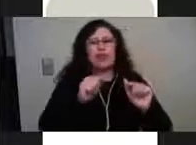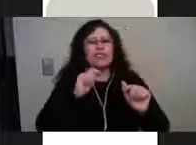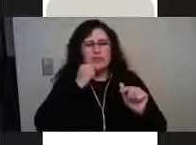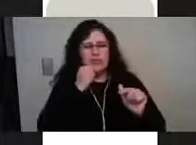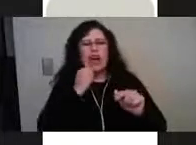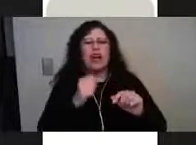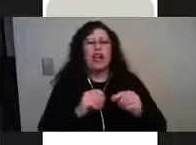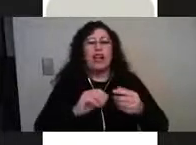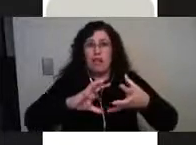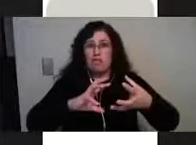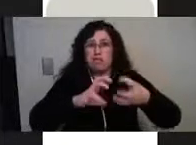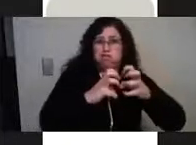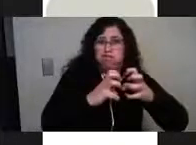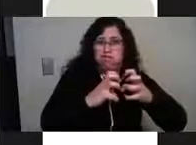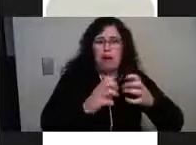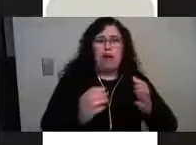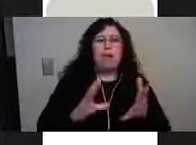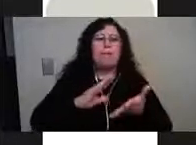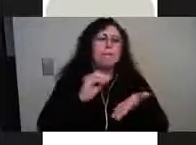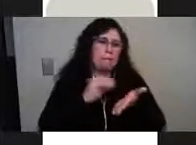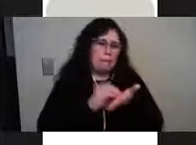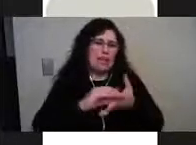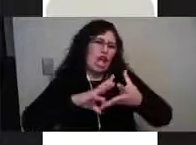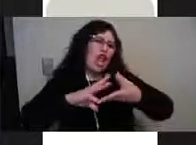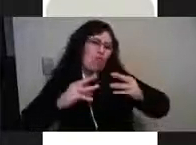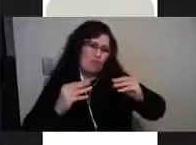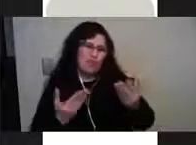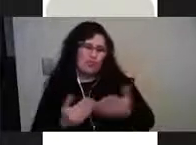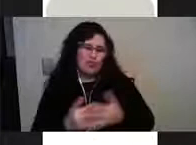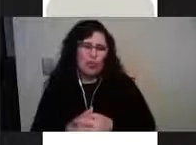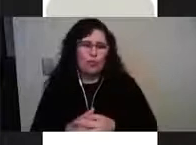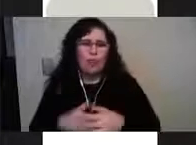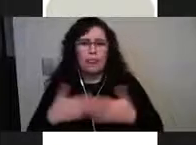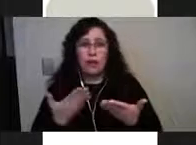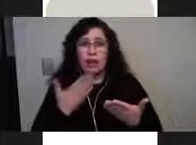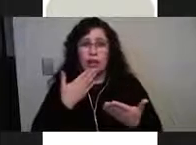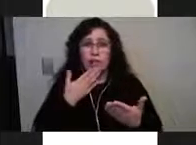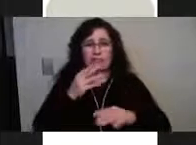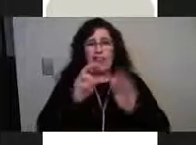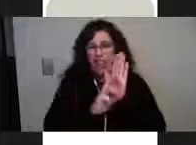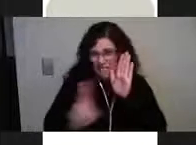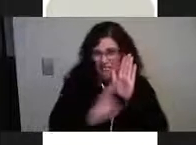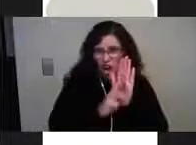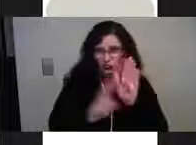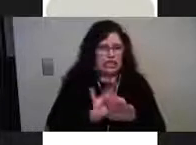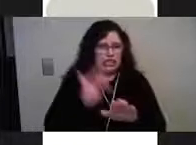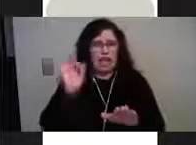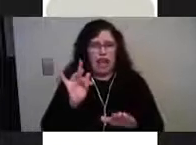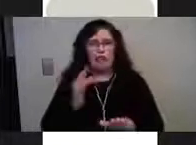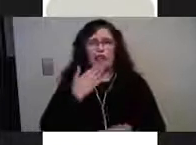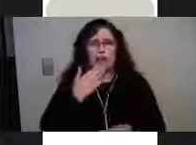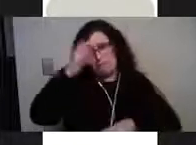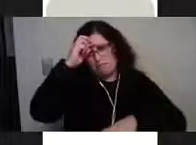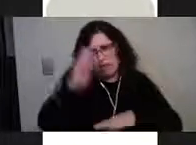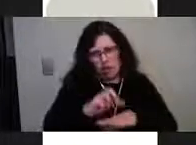algunas regiones corporales, ¿ya? Además vamos a encontrar hiperreflexia, reflejo exagerado y o patológico como el